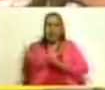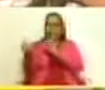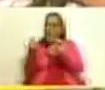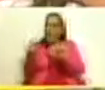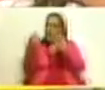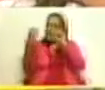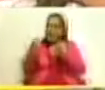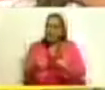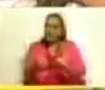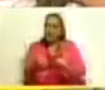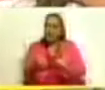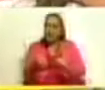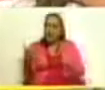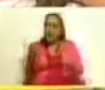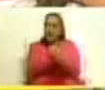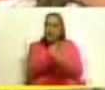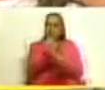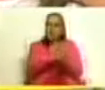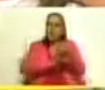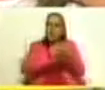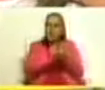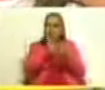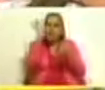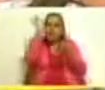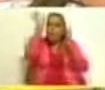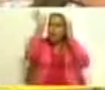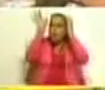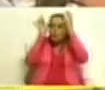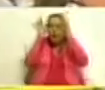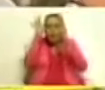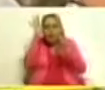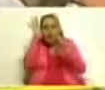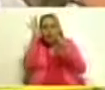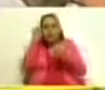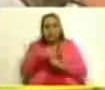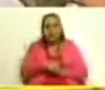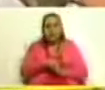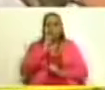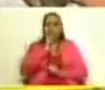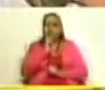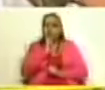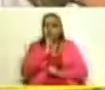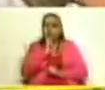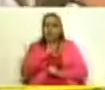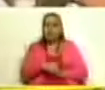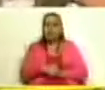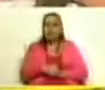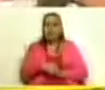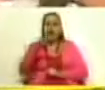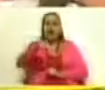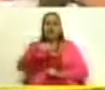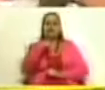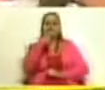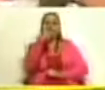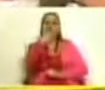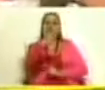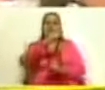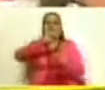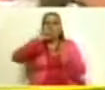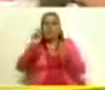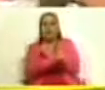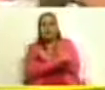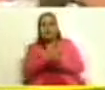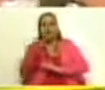hemos encontrado soluciones creativas a desafíos comunes. Hoy damos voz a una de las